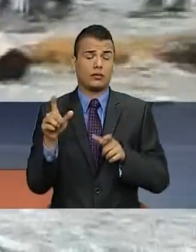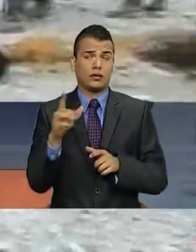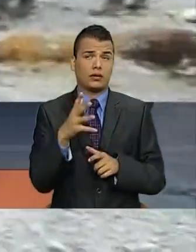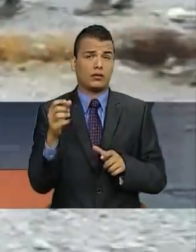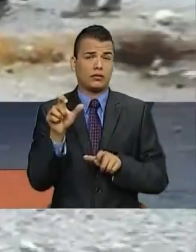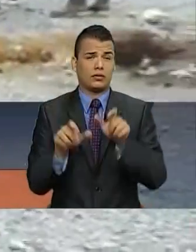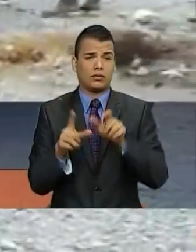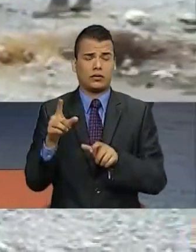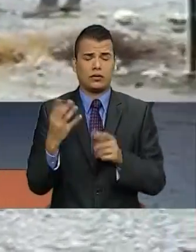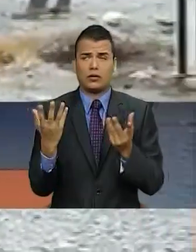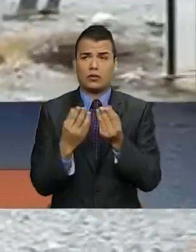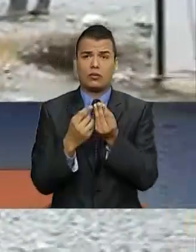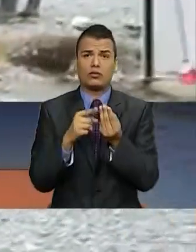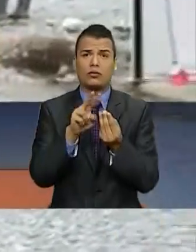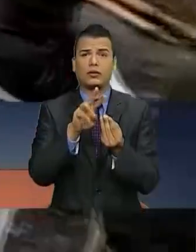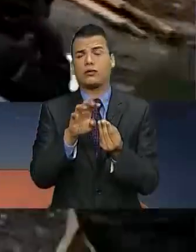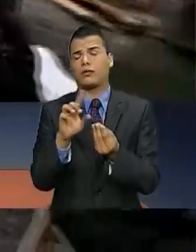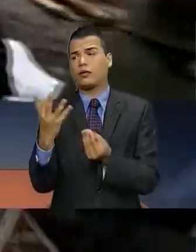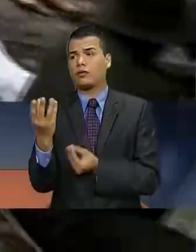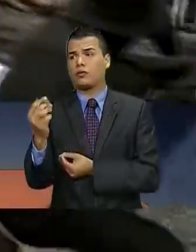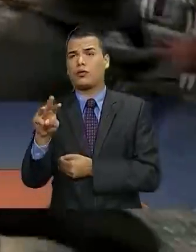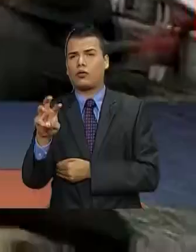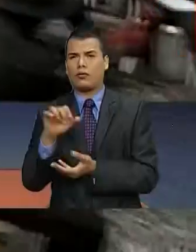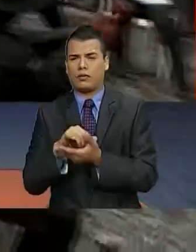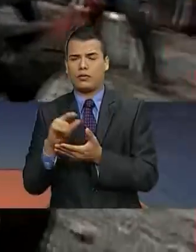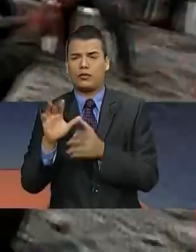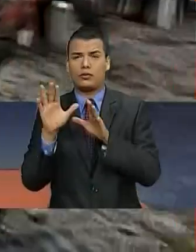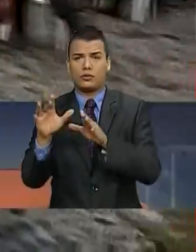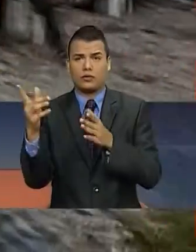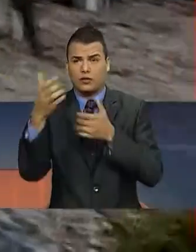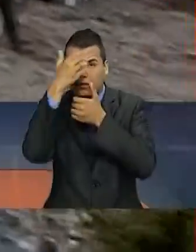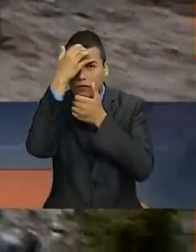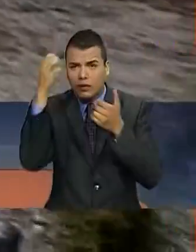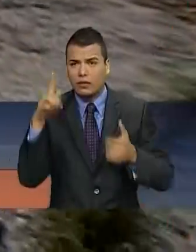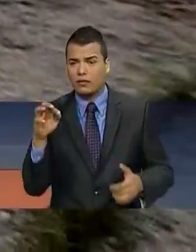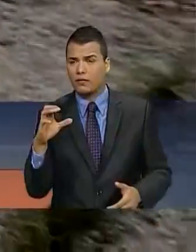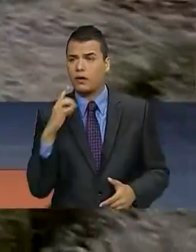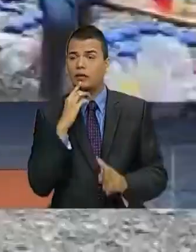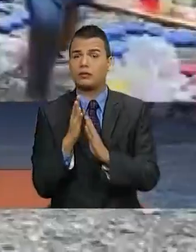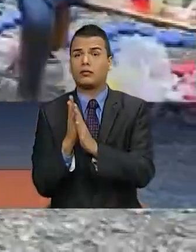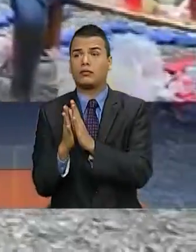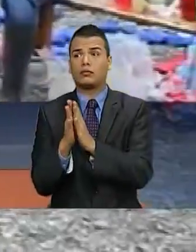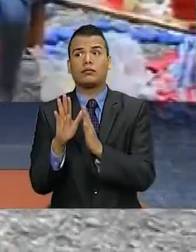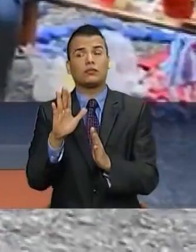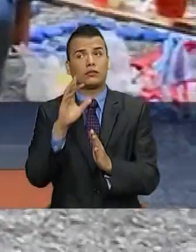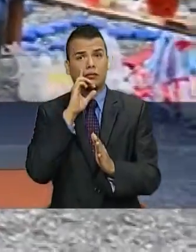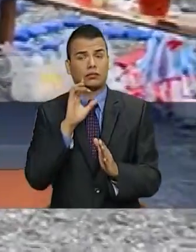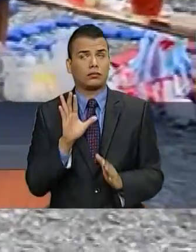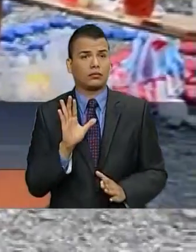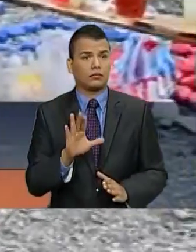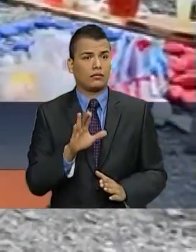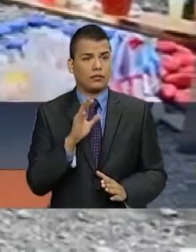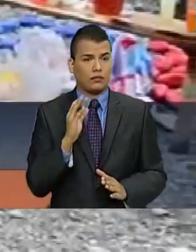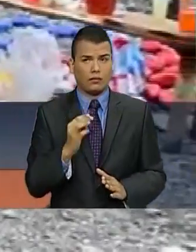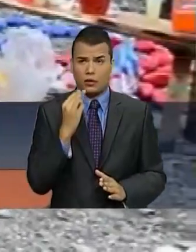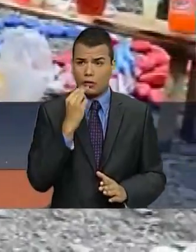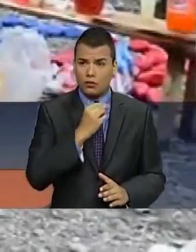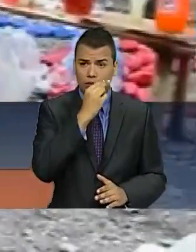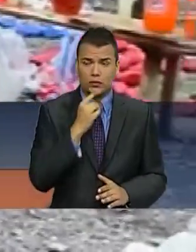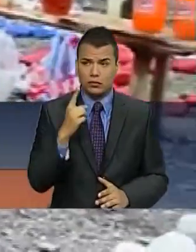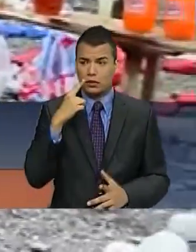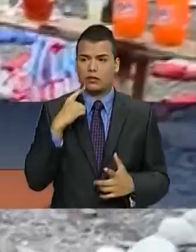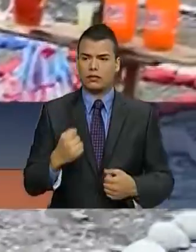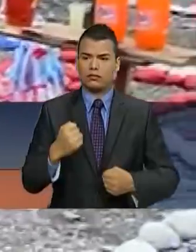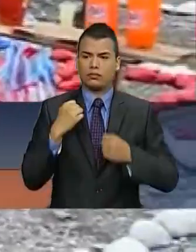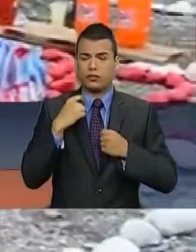frentes 29 y 8 de las FARC, le acaban de decir a Telepacífico Noticias que es indeclinable el compromiso de la dejación